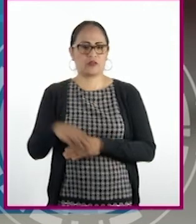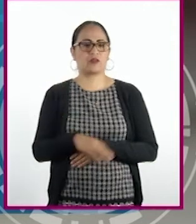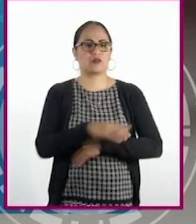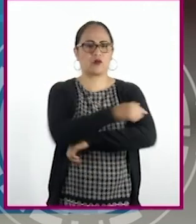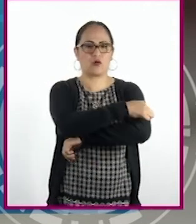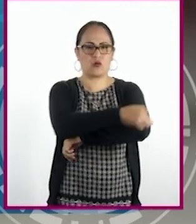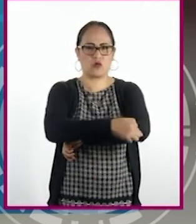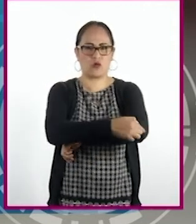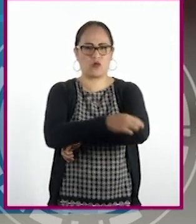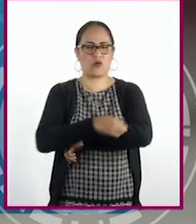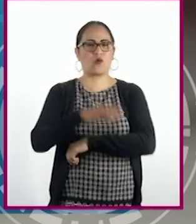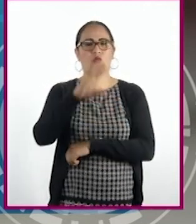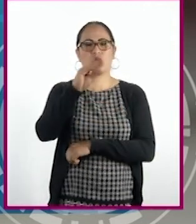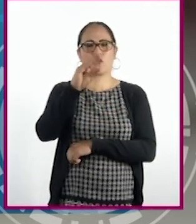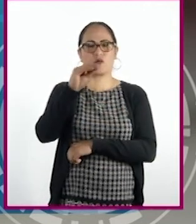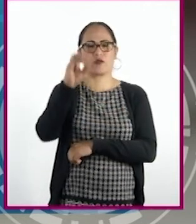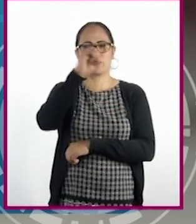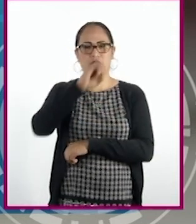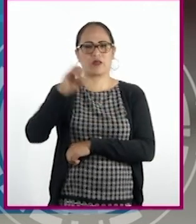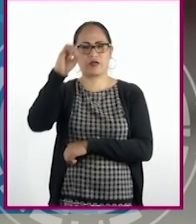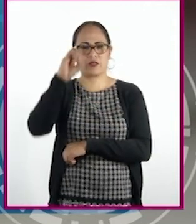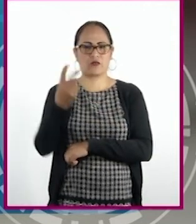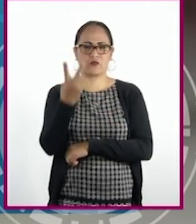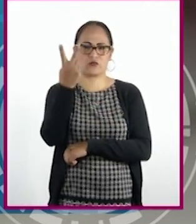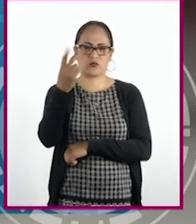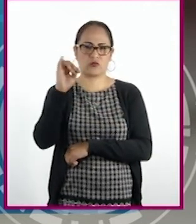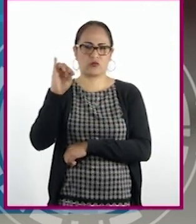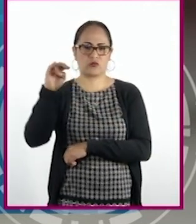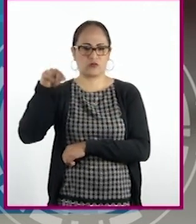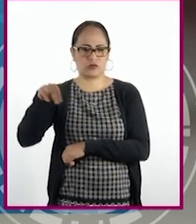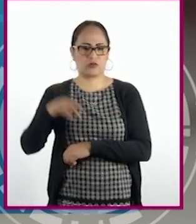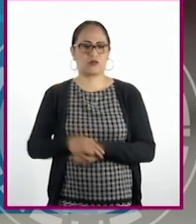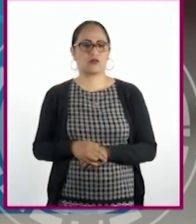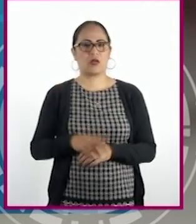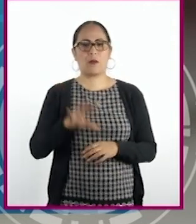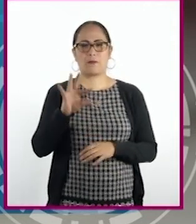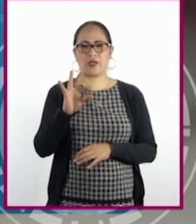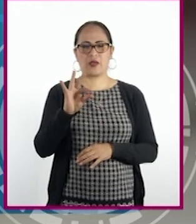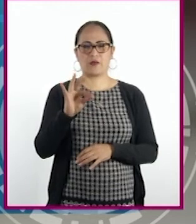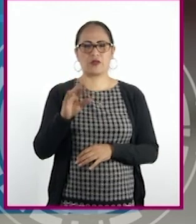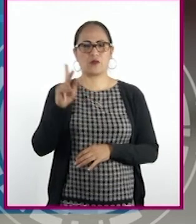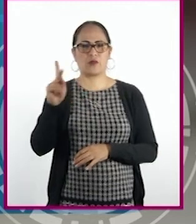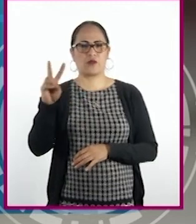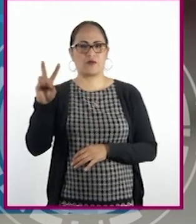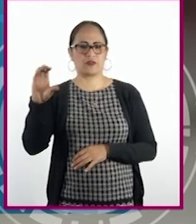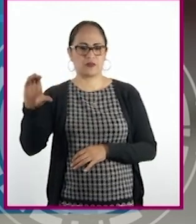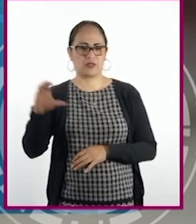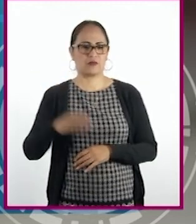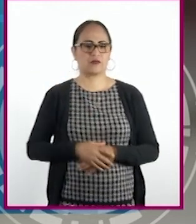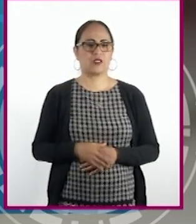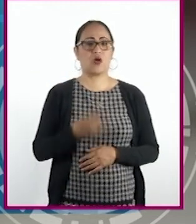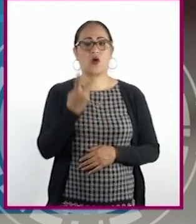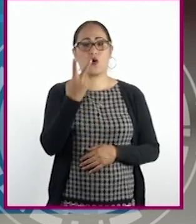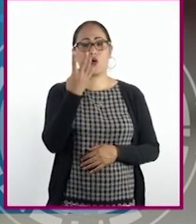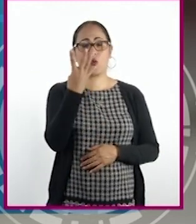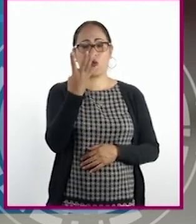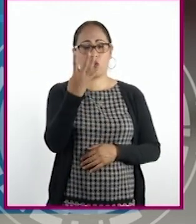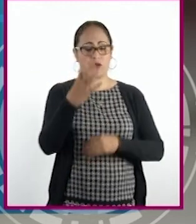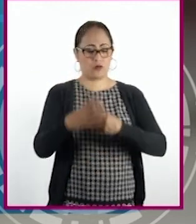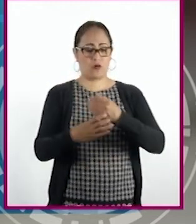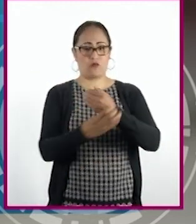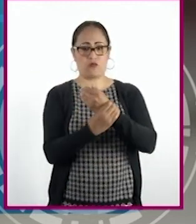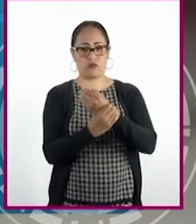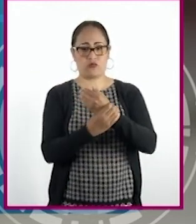90 grados de 2 pulgadas, un tubo de pegamento para PVC, cuatro abrazaderas de uña de